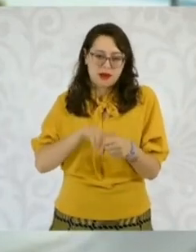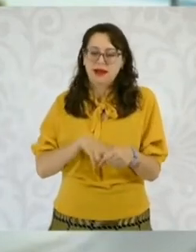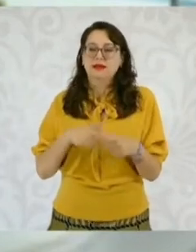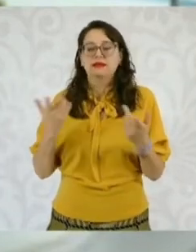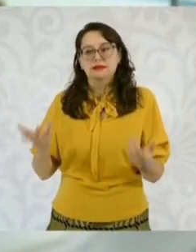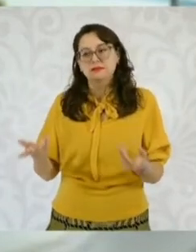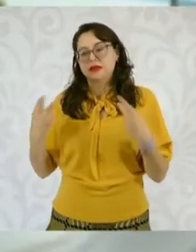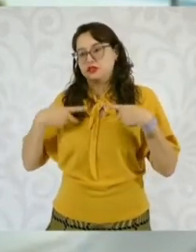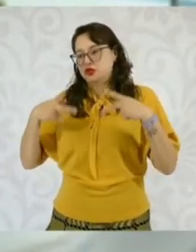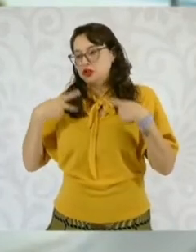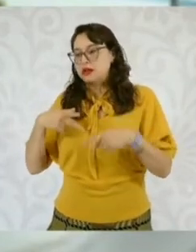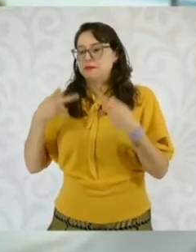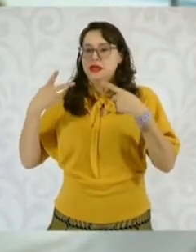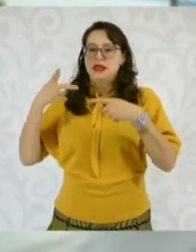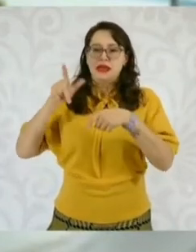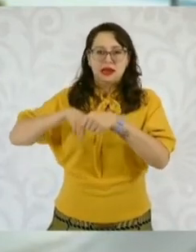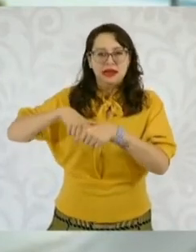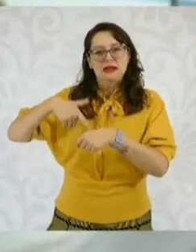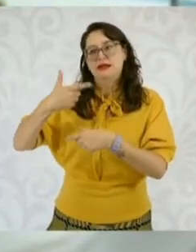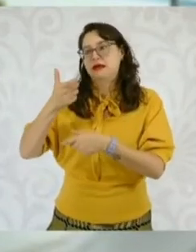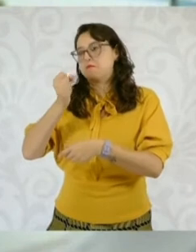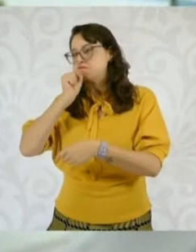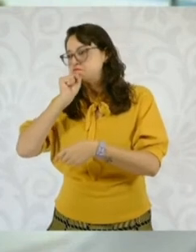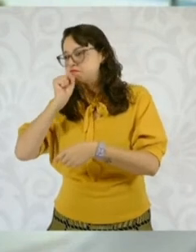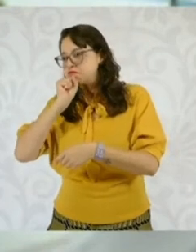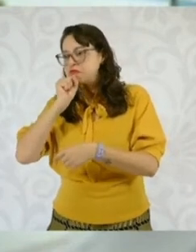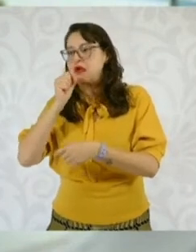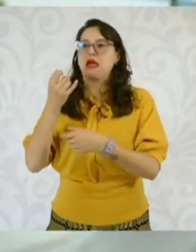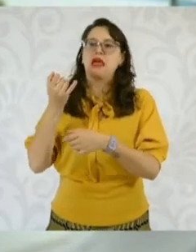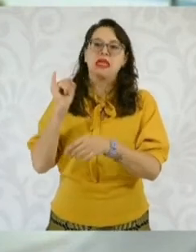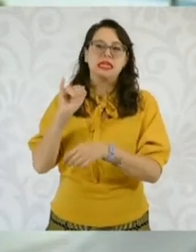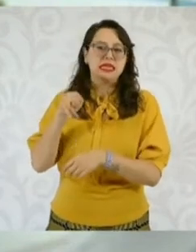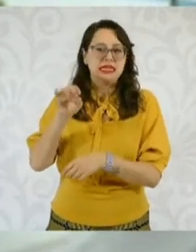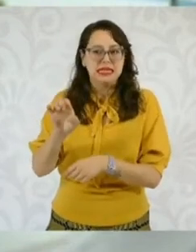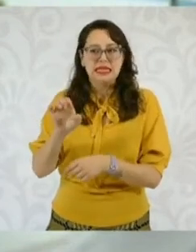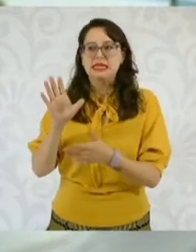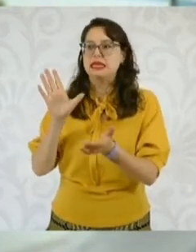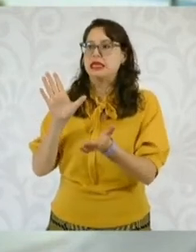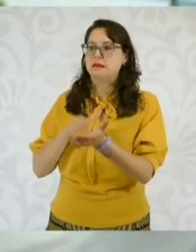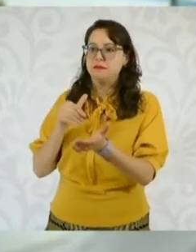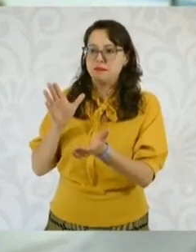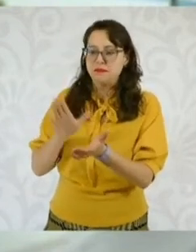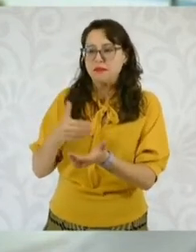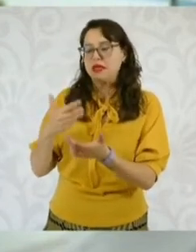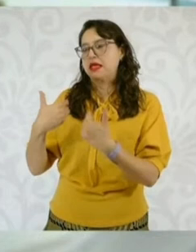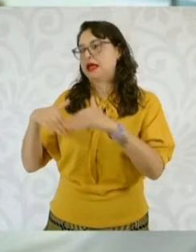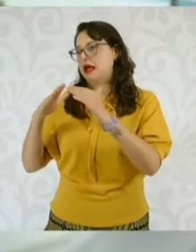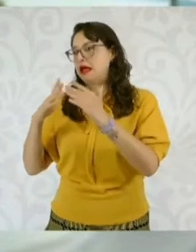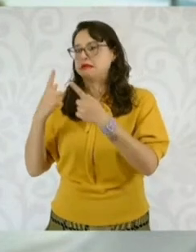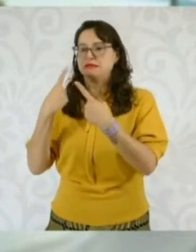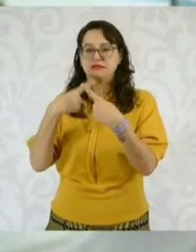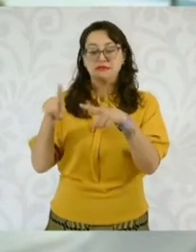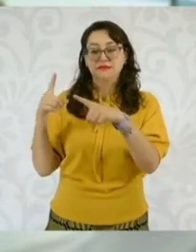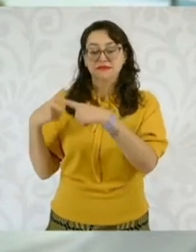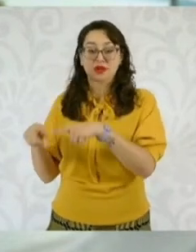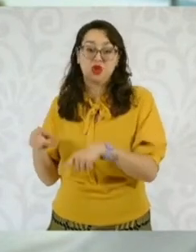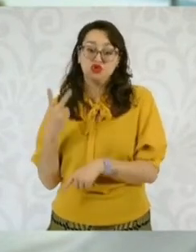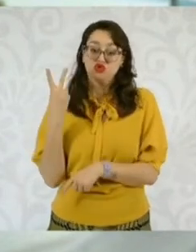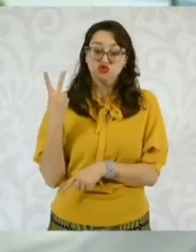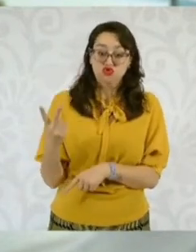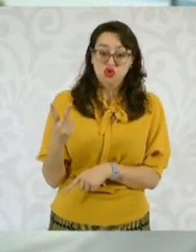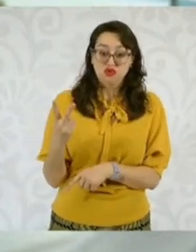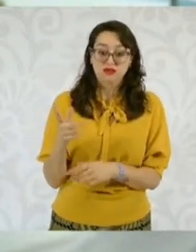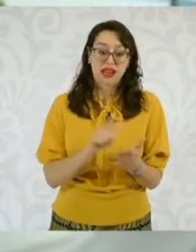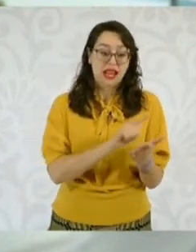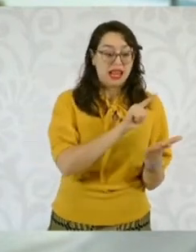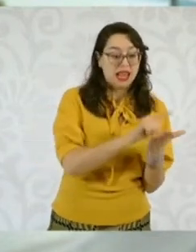datos bancarios, etcétera. Estos dos derechos incluso están regulados por leyes distintas y en otros